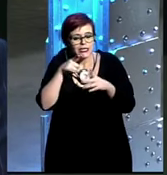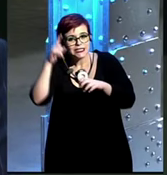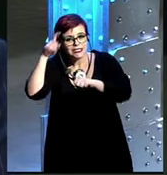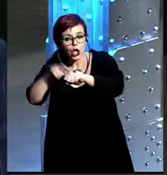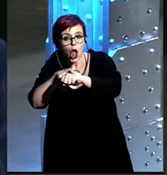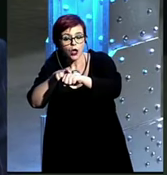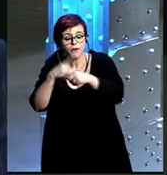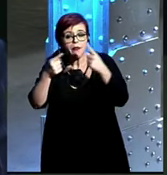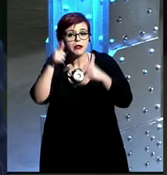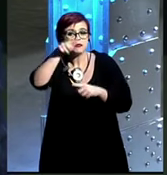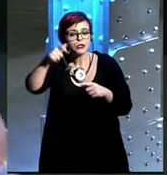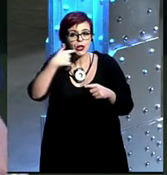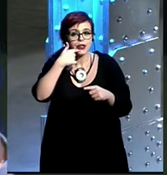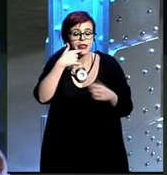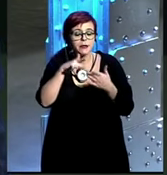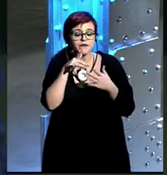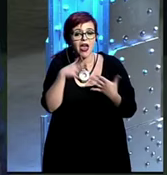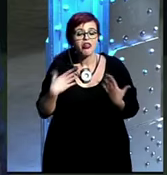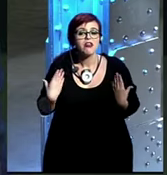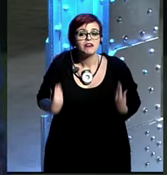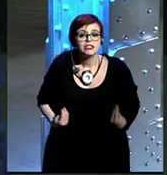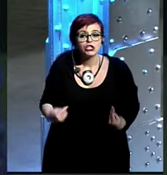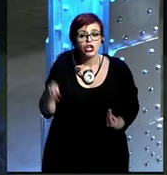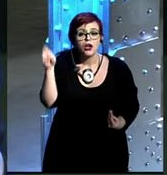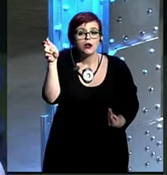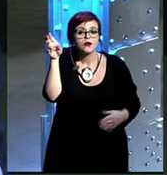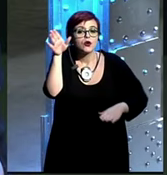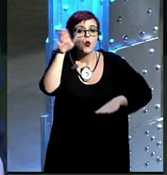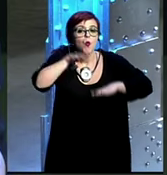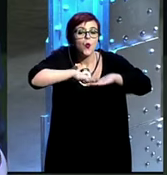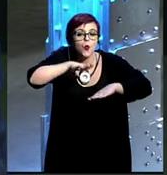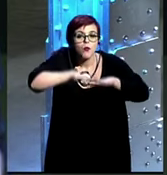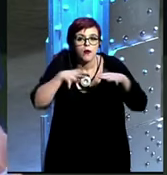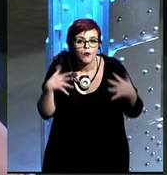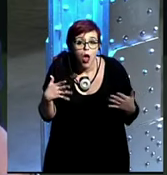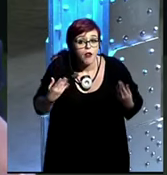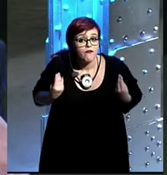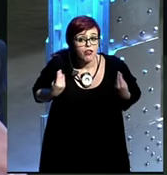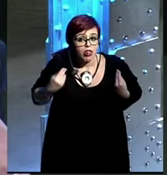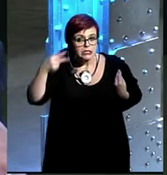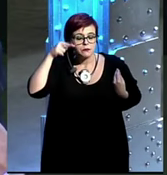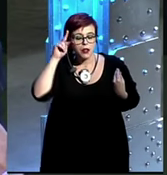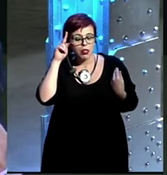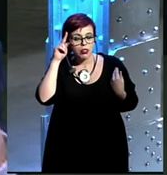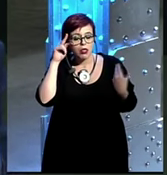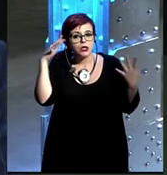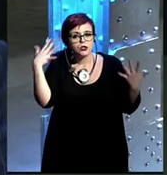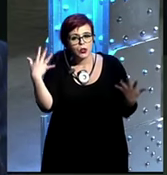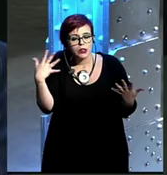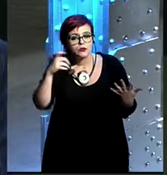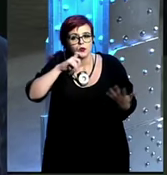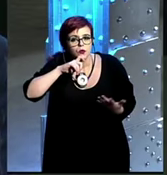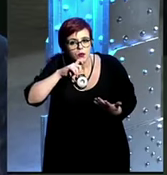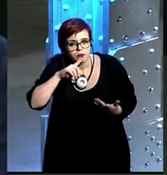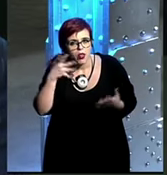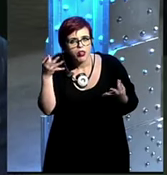su depresión realmente proviene de su experiencia vital. Así que la tendré que tratar con cosas que están